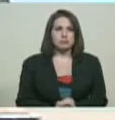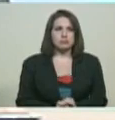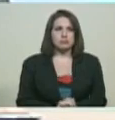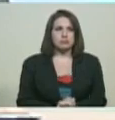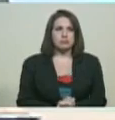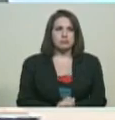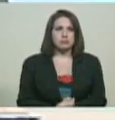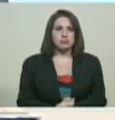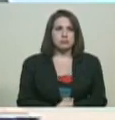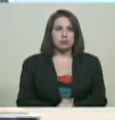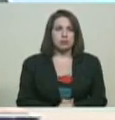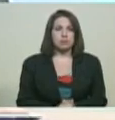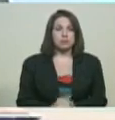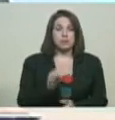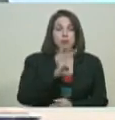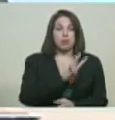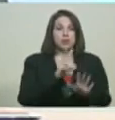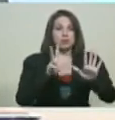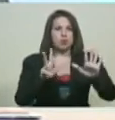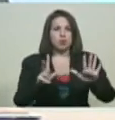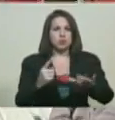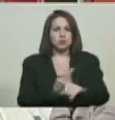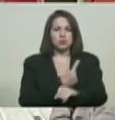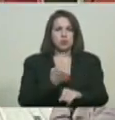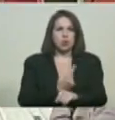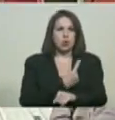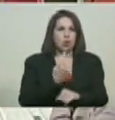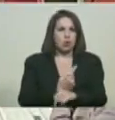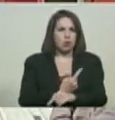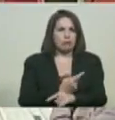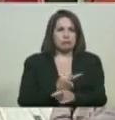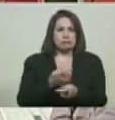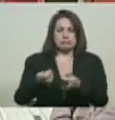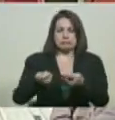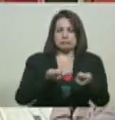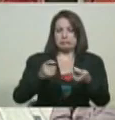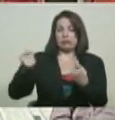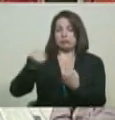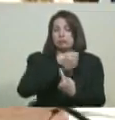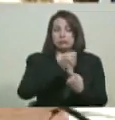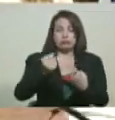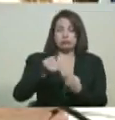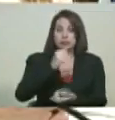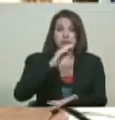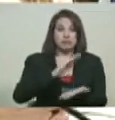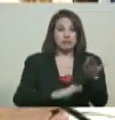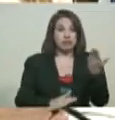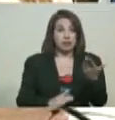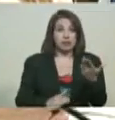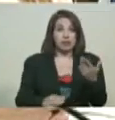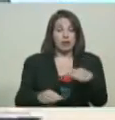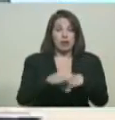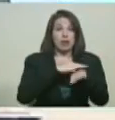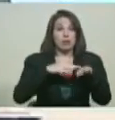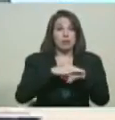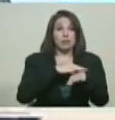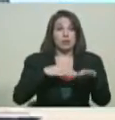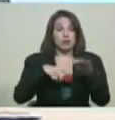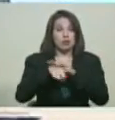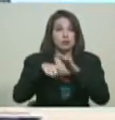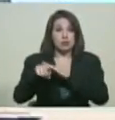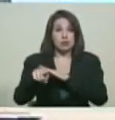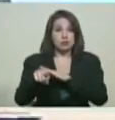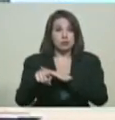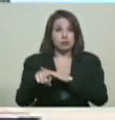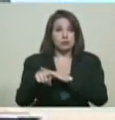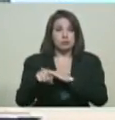durante 48 horas de tortura y salió el ministro del interior de entonces a